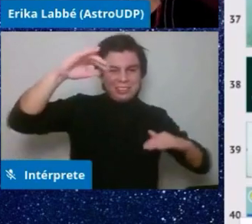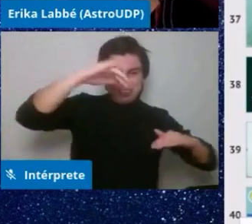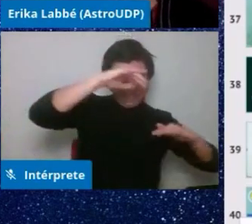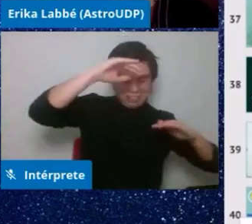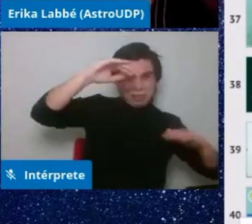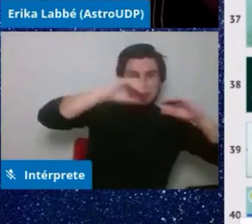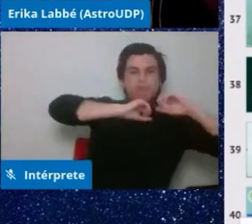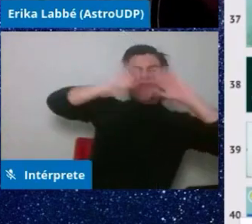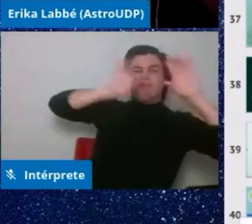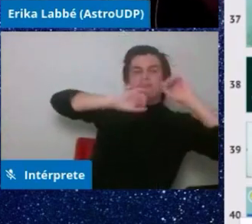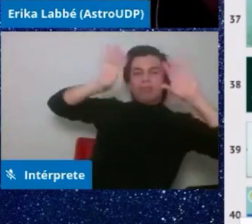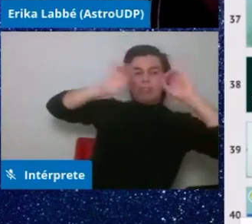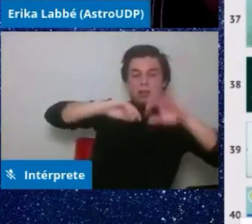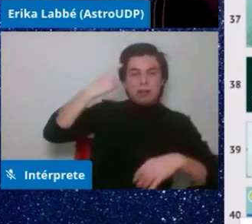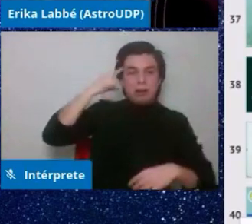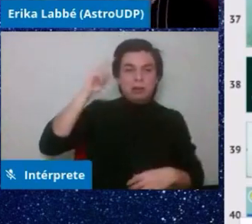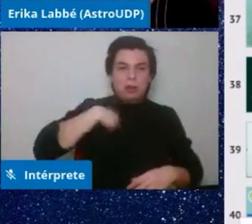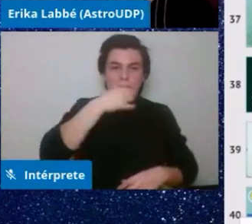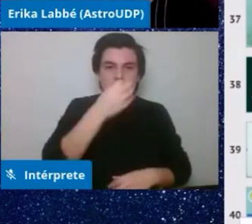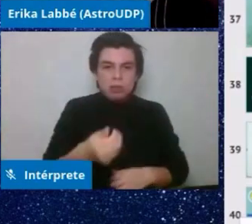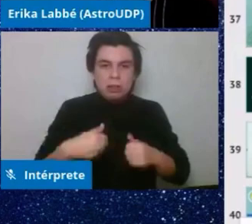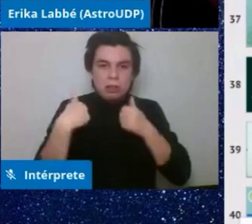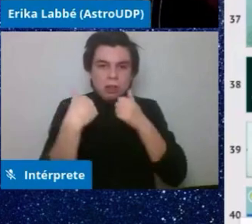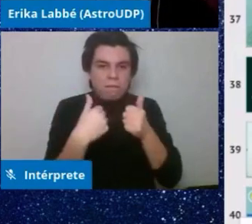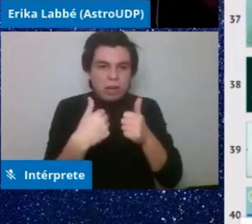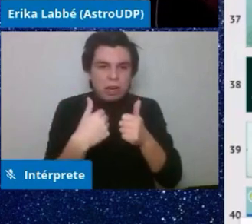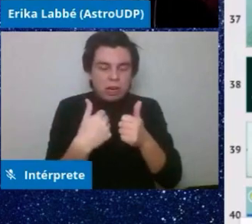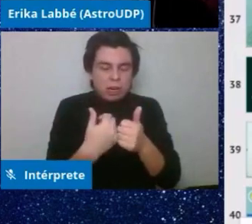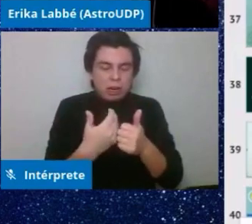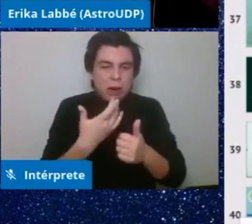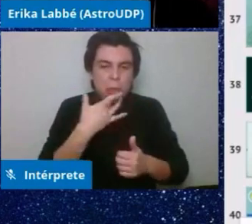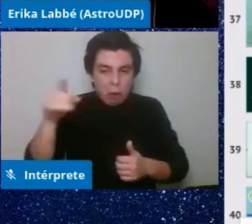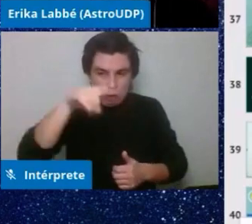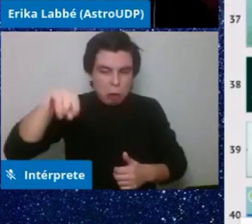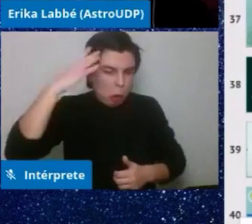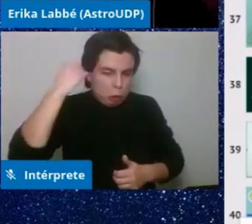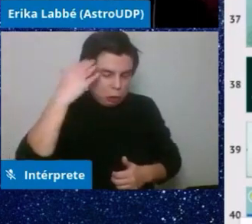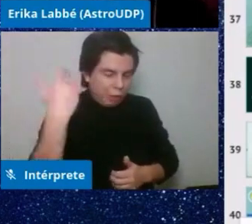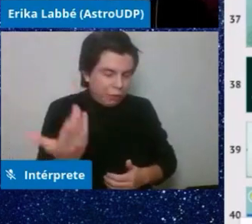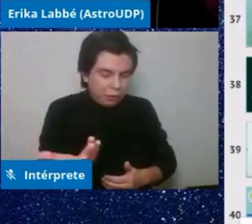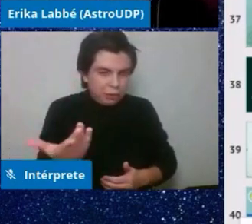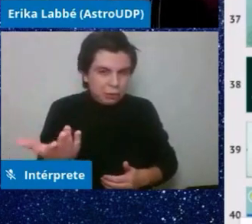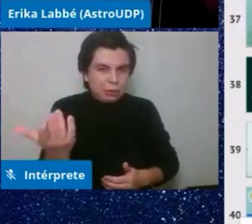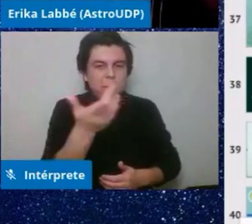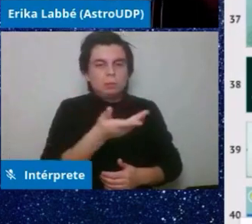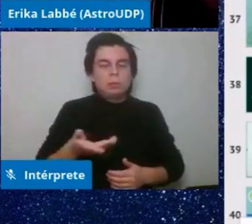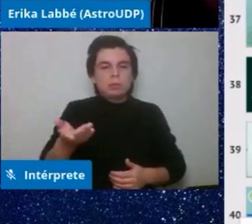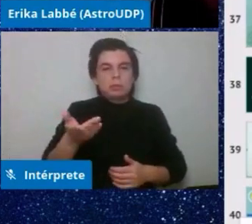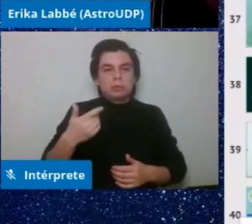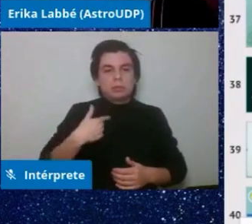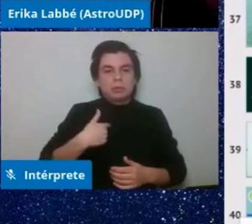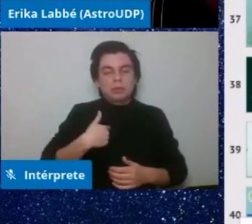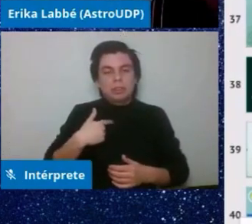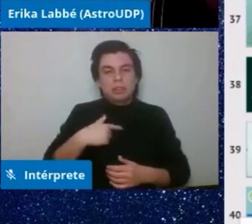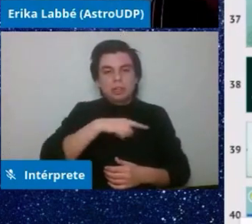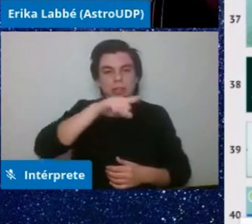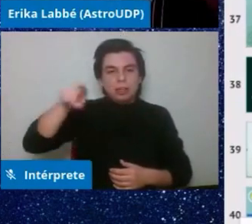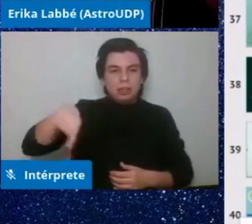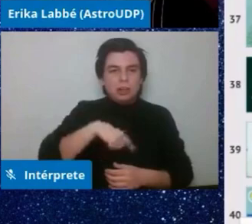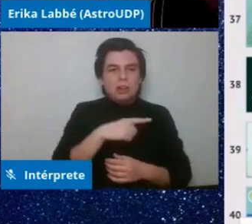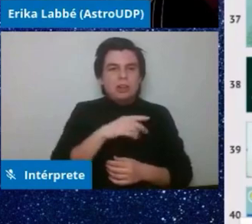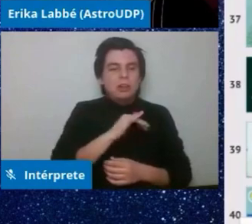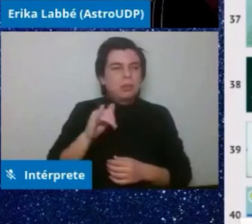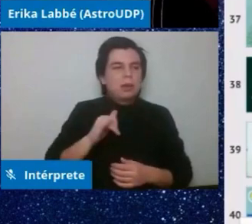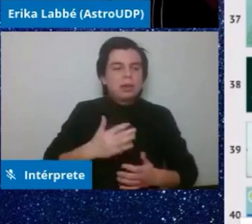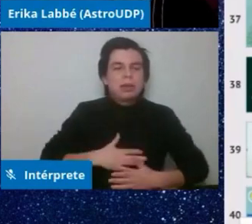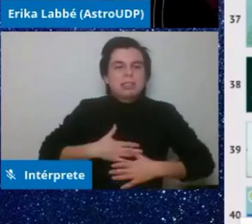enseñar. Entonces estaba muy fascinado y realmente, digamos, la sensación con la que quedaron después de esa actividad también fue bien potente.